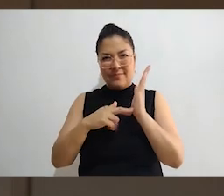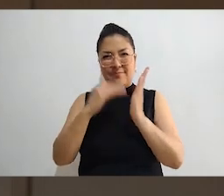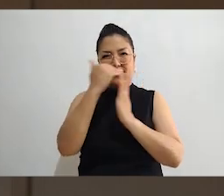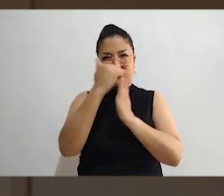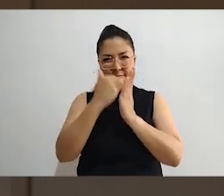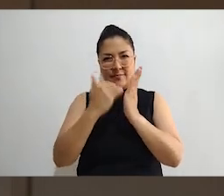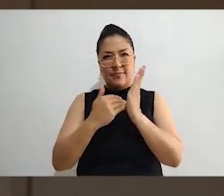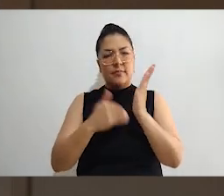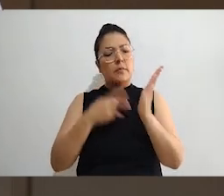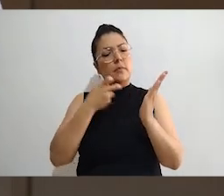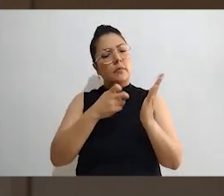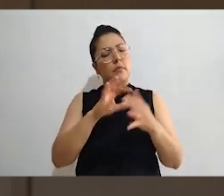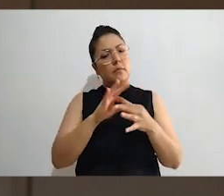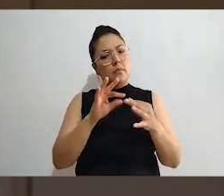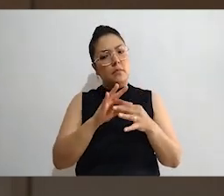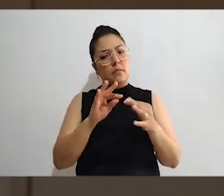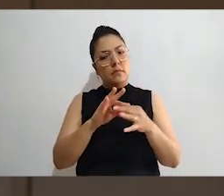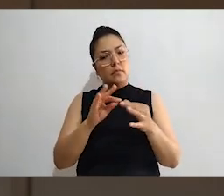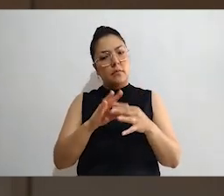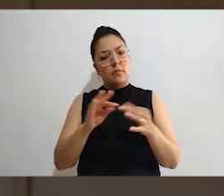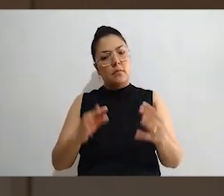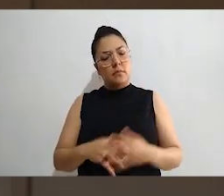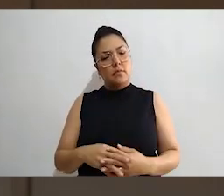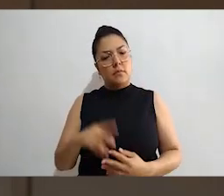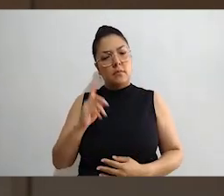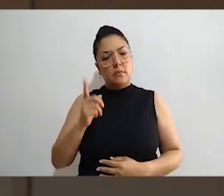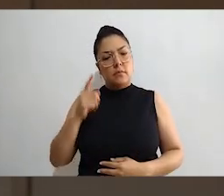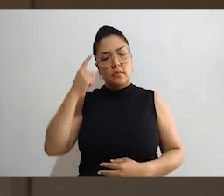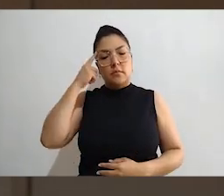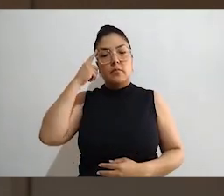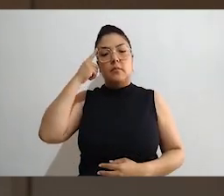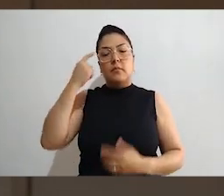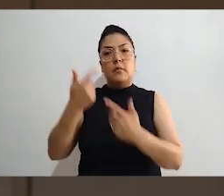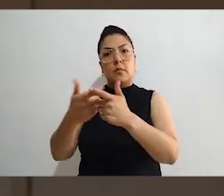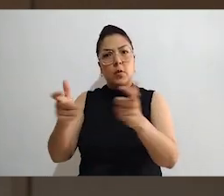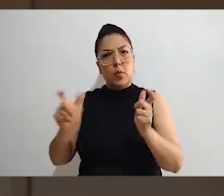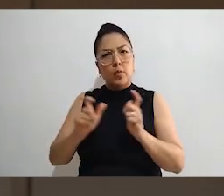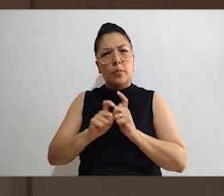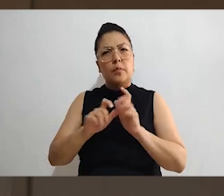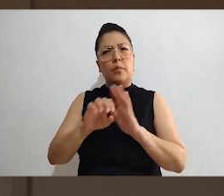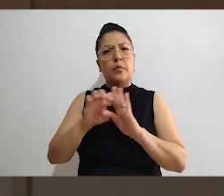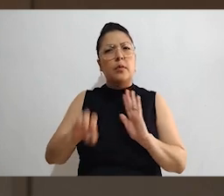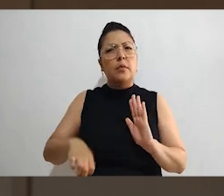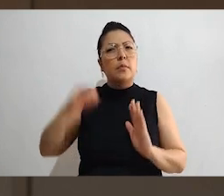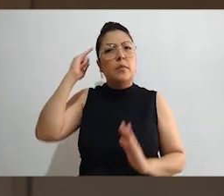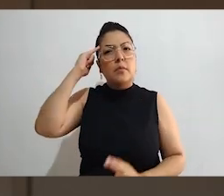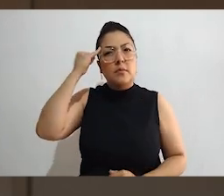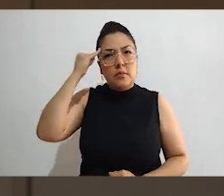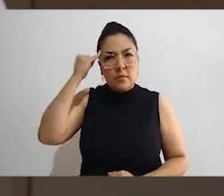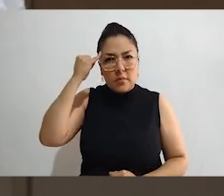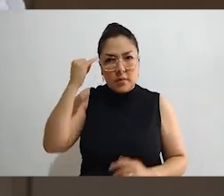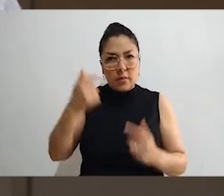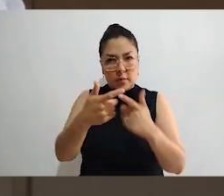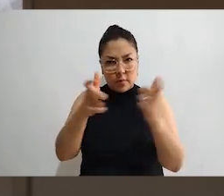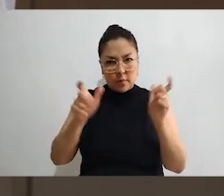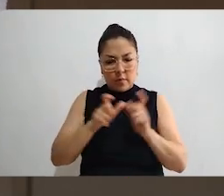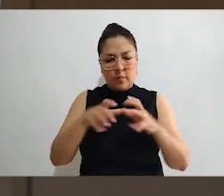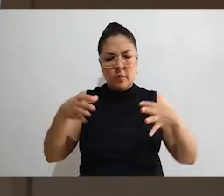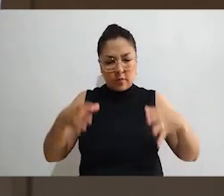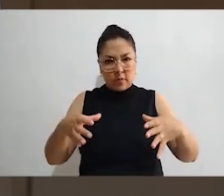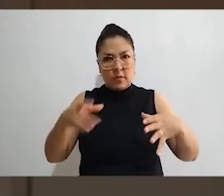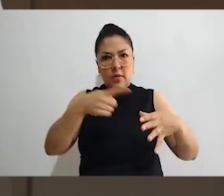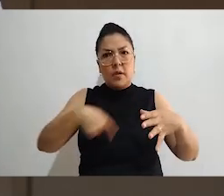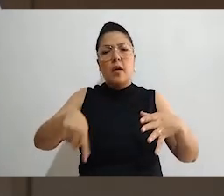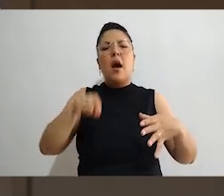eso. La manera en cómo se conceptualizó a los grupos, por ejemplo, a los indígenas y a los pueblos originarios. Es que ellos requieren